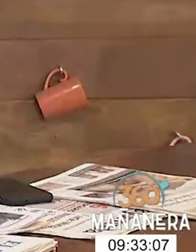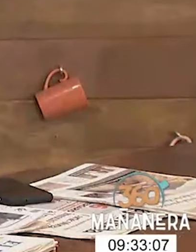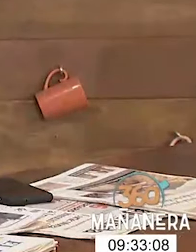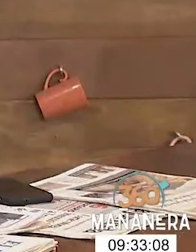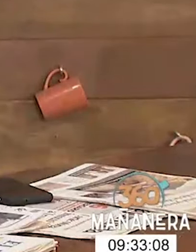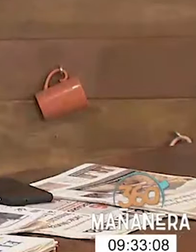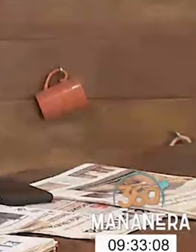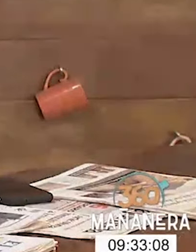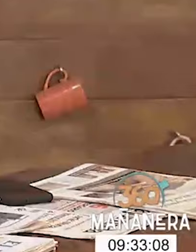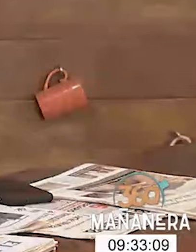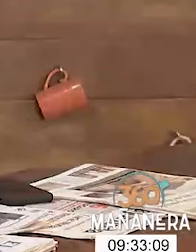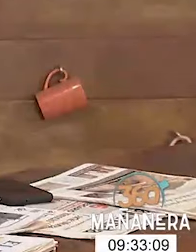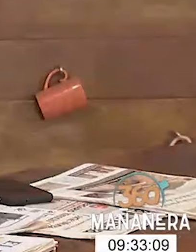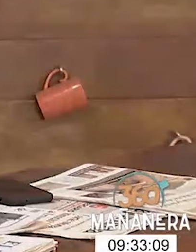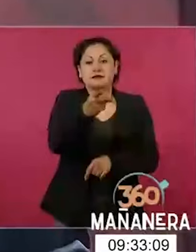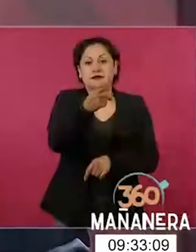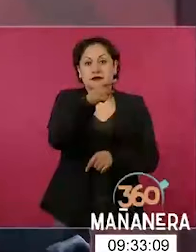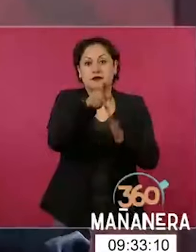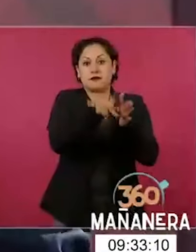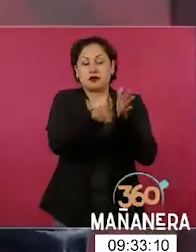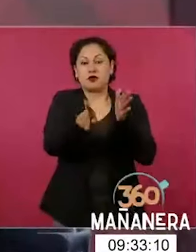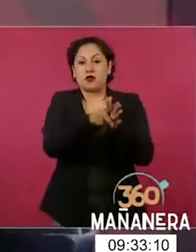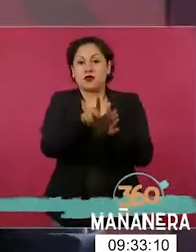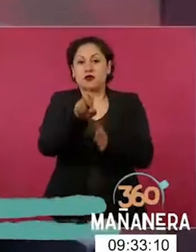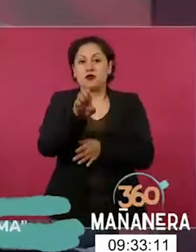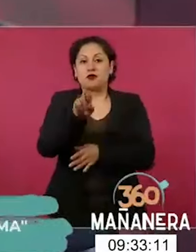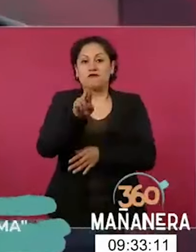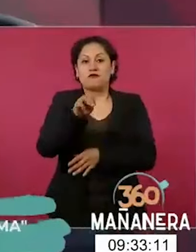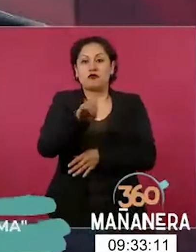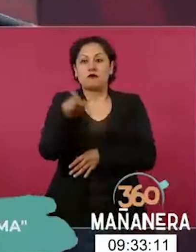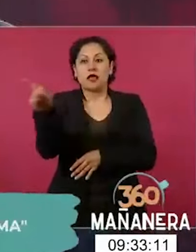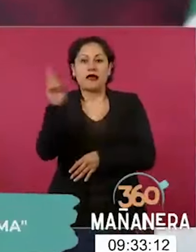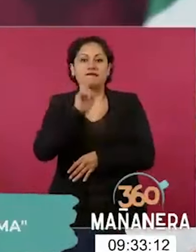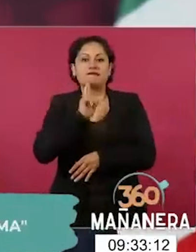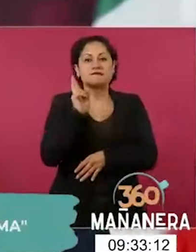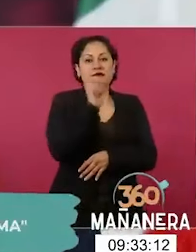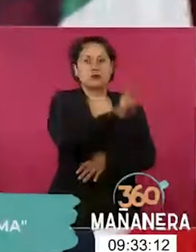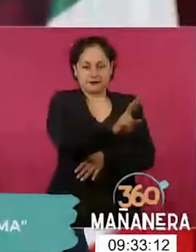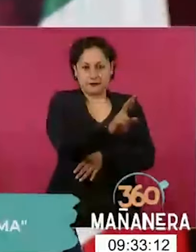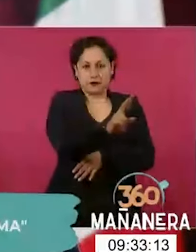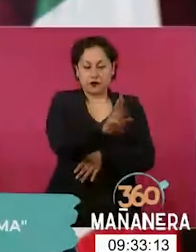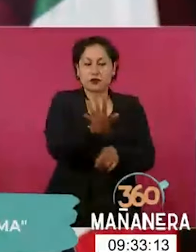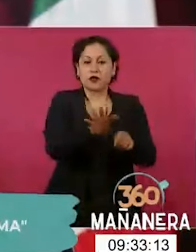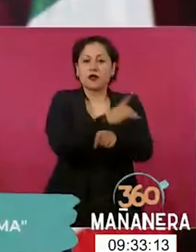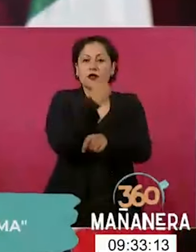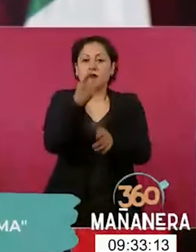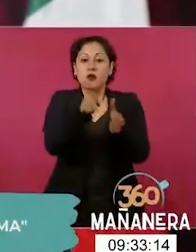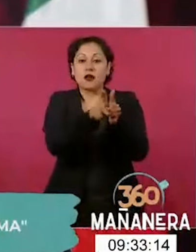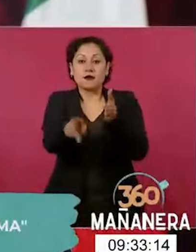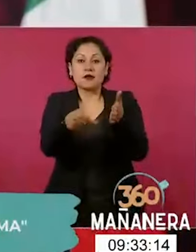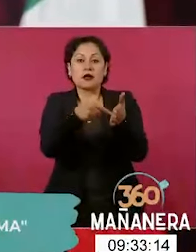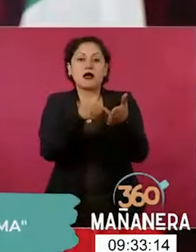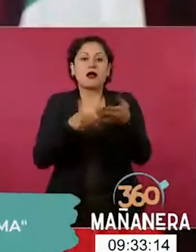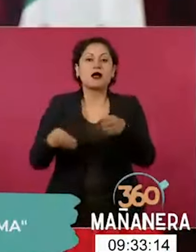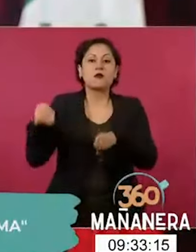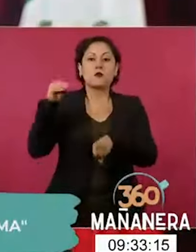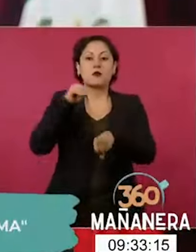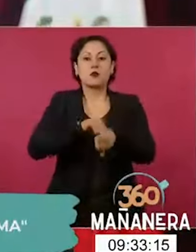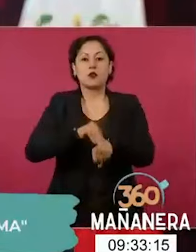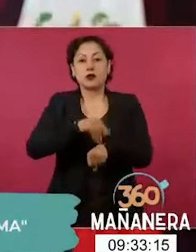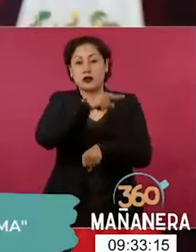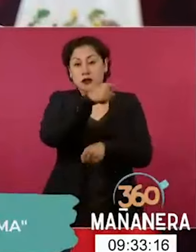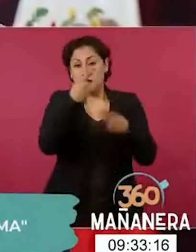la gente no es tonta ponen de que los expertos eso es